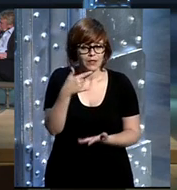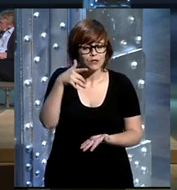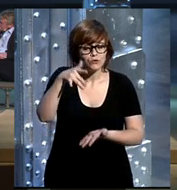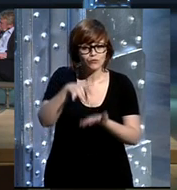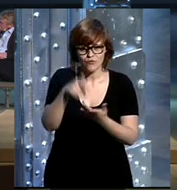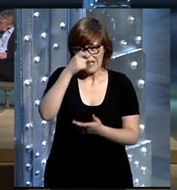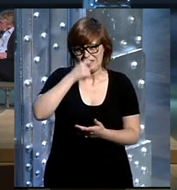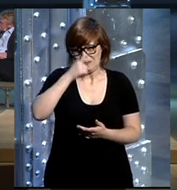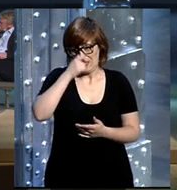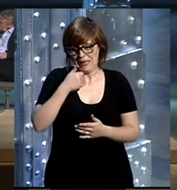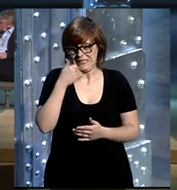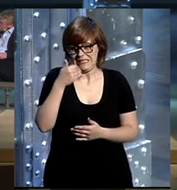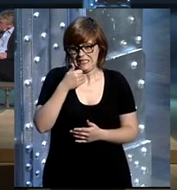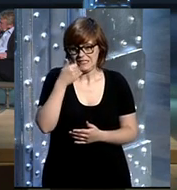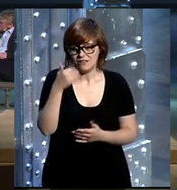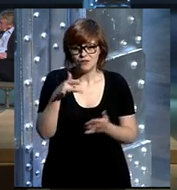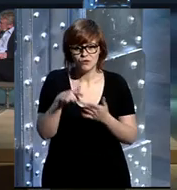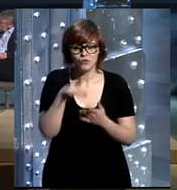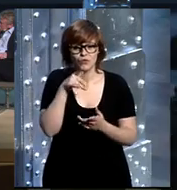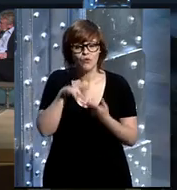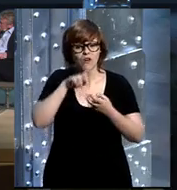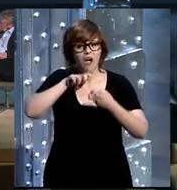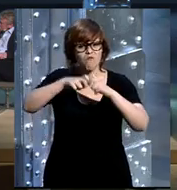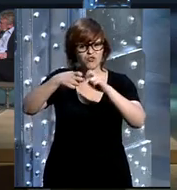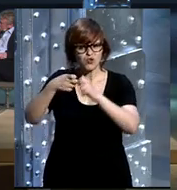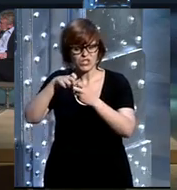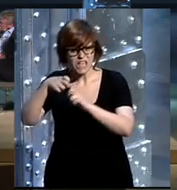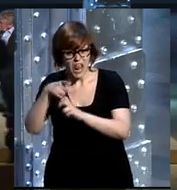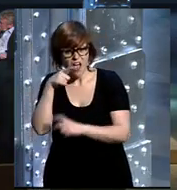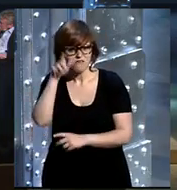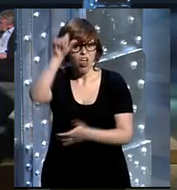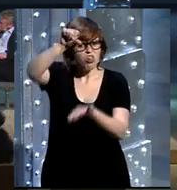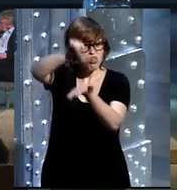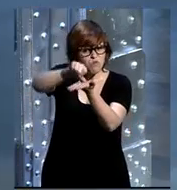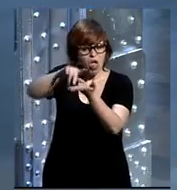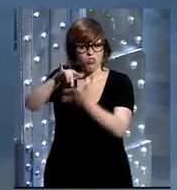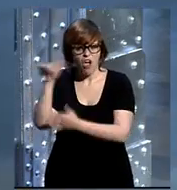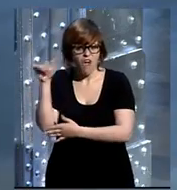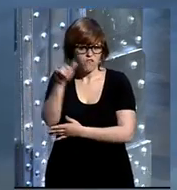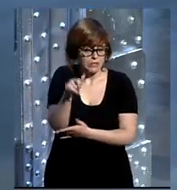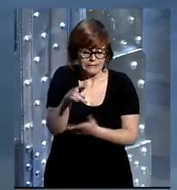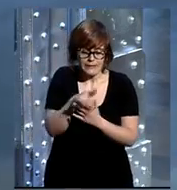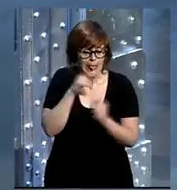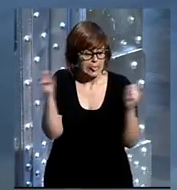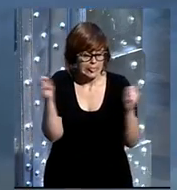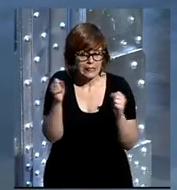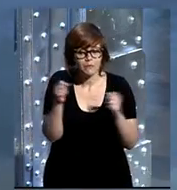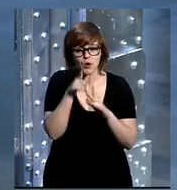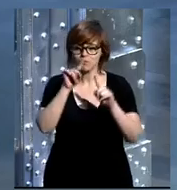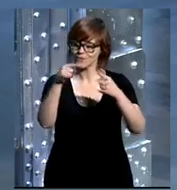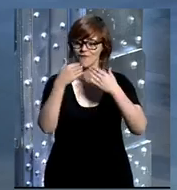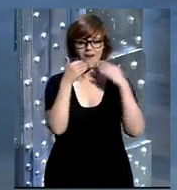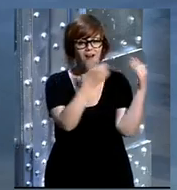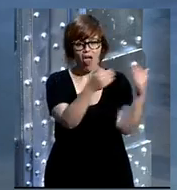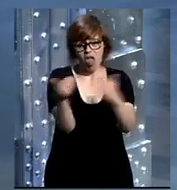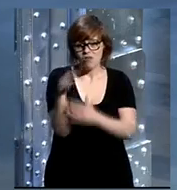cierto resfriado de Bruselas y del avión. Pero lo primero que tengo que decir es que muchas gracias por haber tenido la oportunidad de